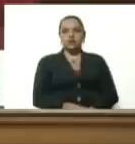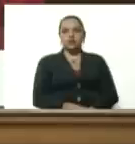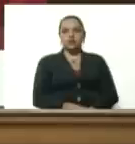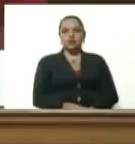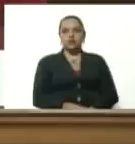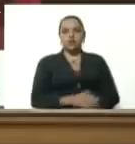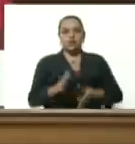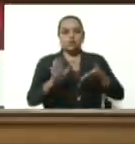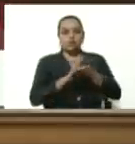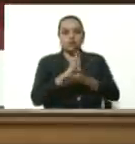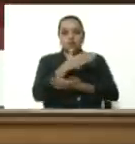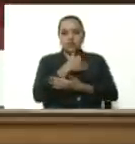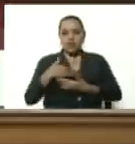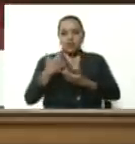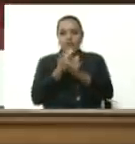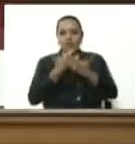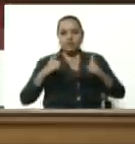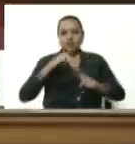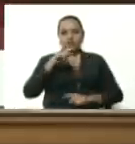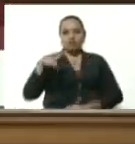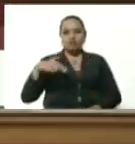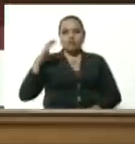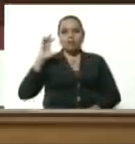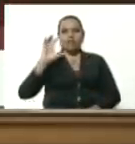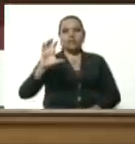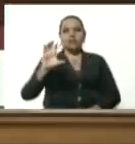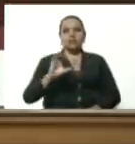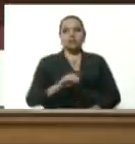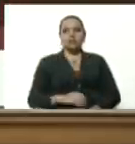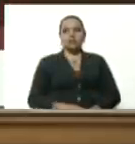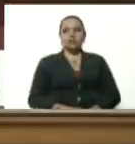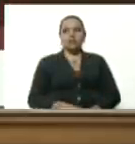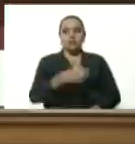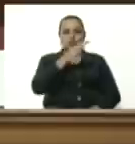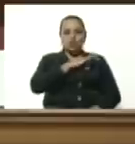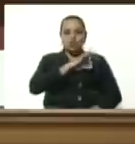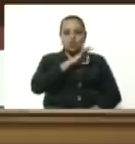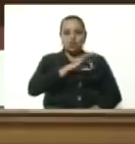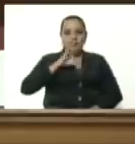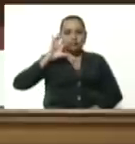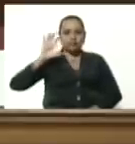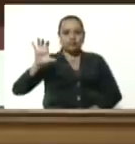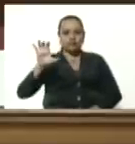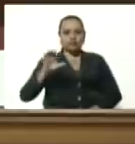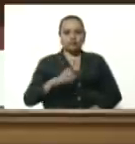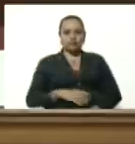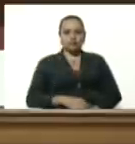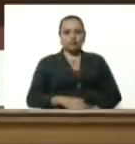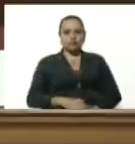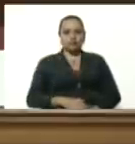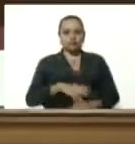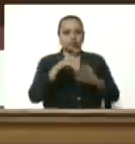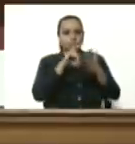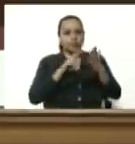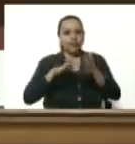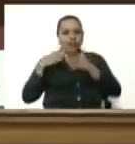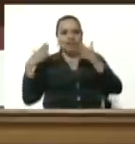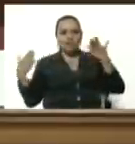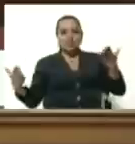los intentos de liberación de nuestra patria, ante la sociedad patriótica. Escuchemos esto y la grandeza de Bolívar.